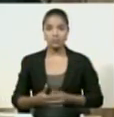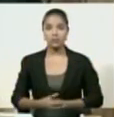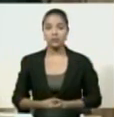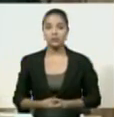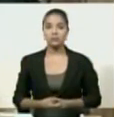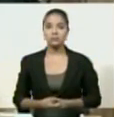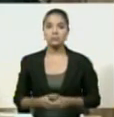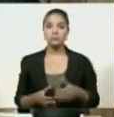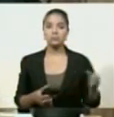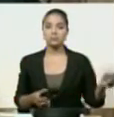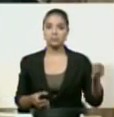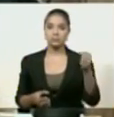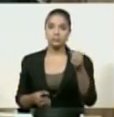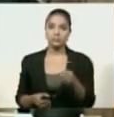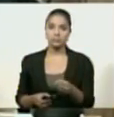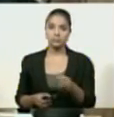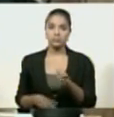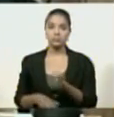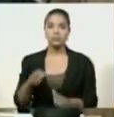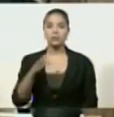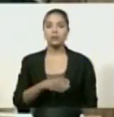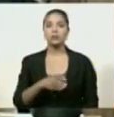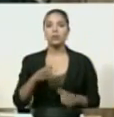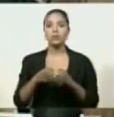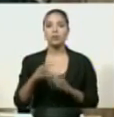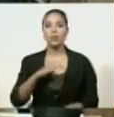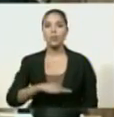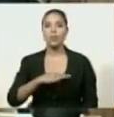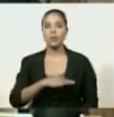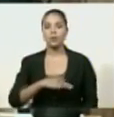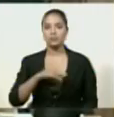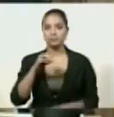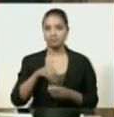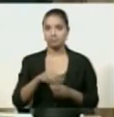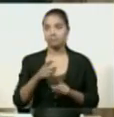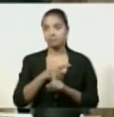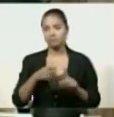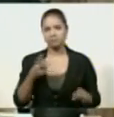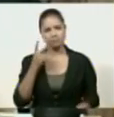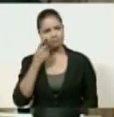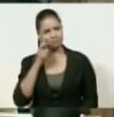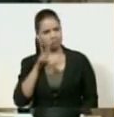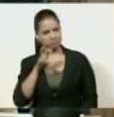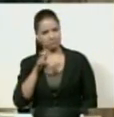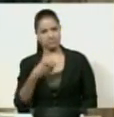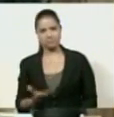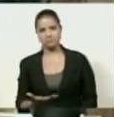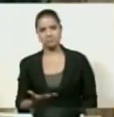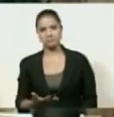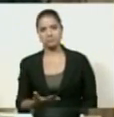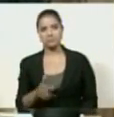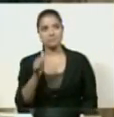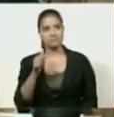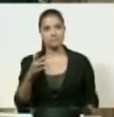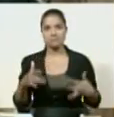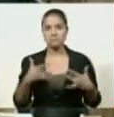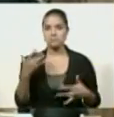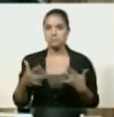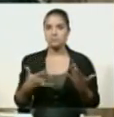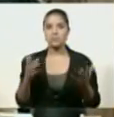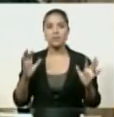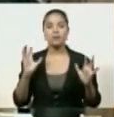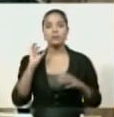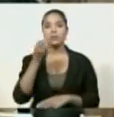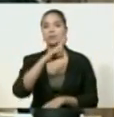de designación en el Consejo Moral Republicano. Pero qué curioso que este acto en una